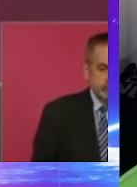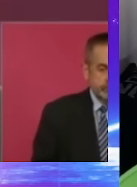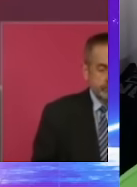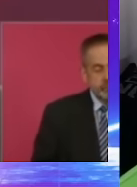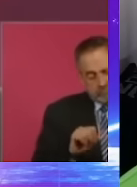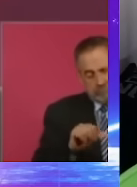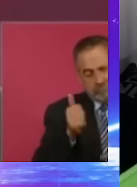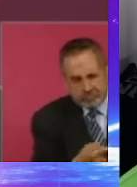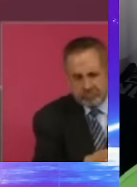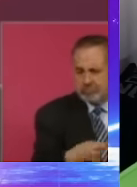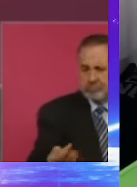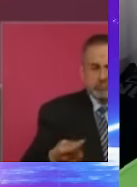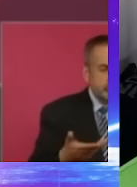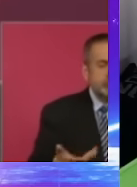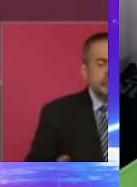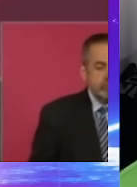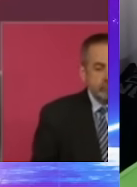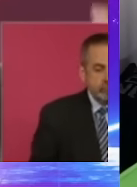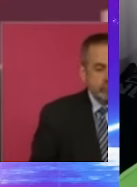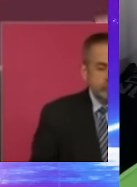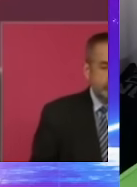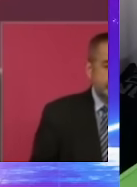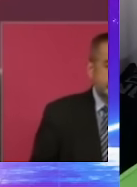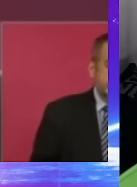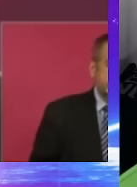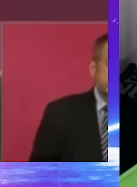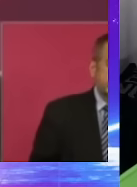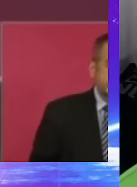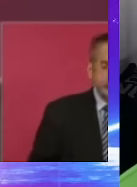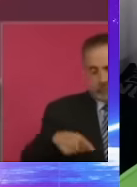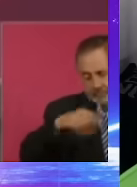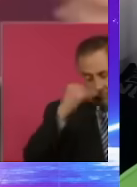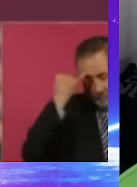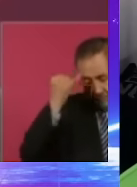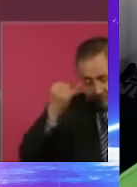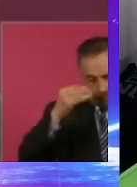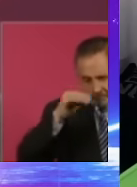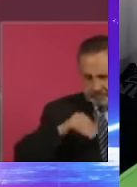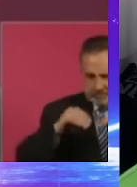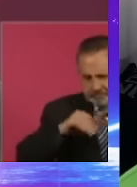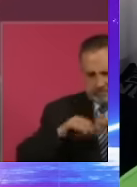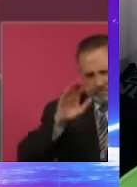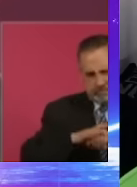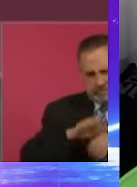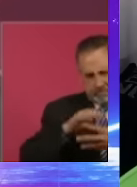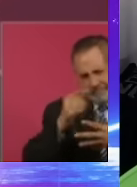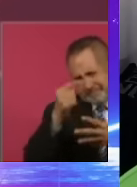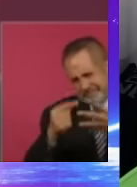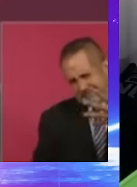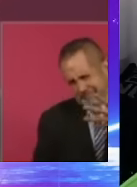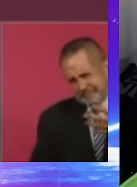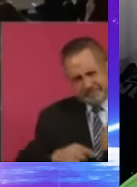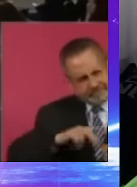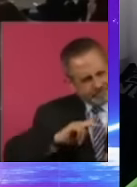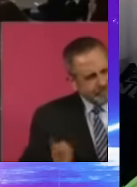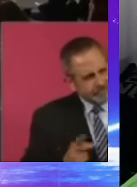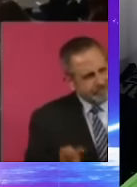y otros pero ustedes tienen más